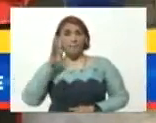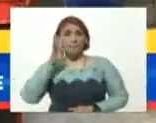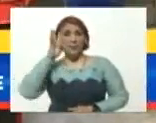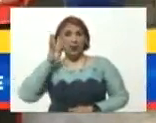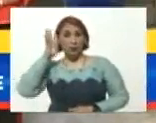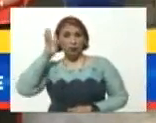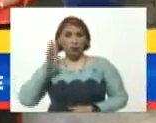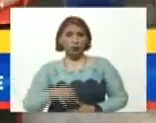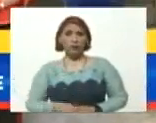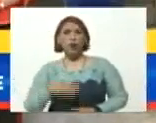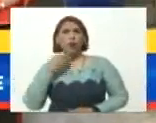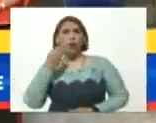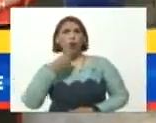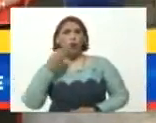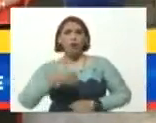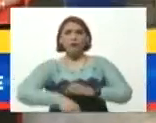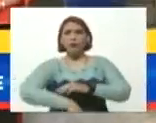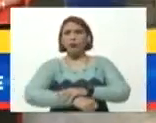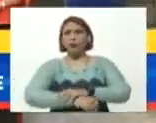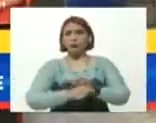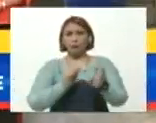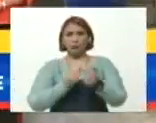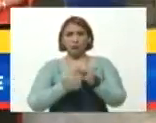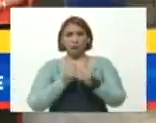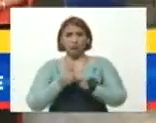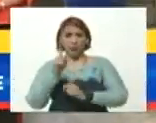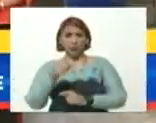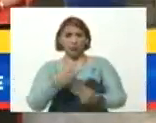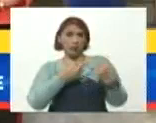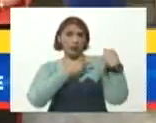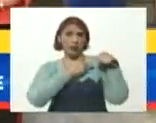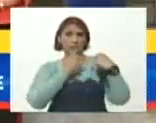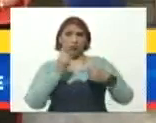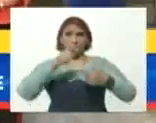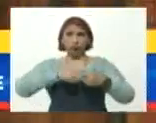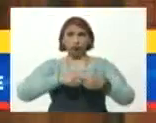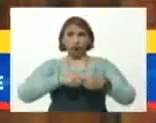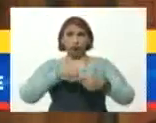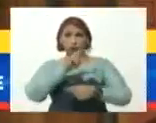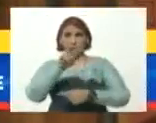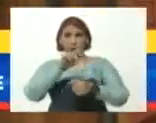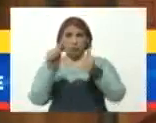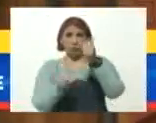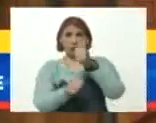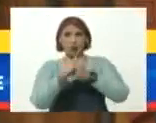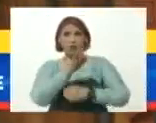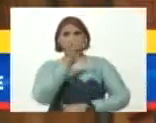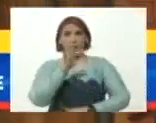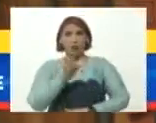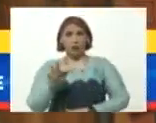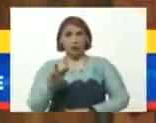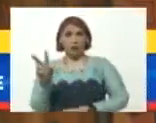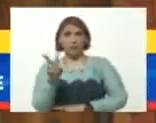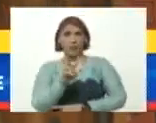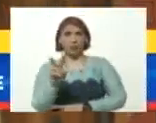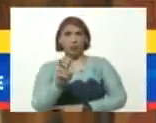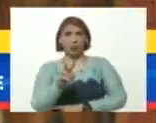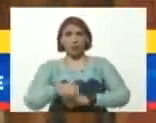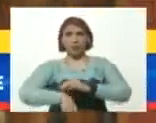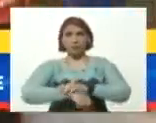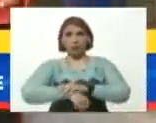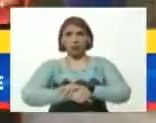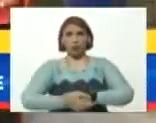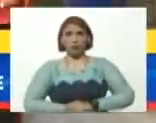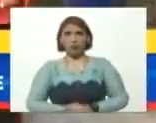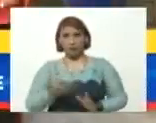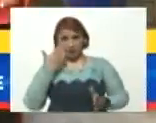joven futbolista, deportista y también directivo, ¿verdad? Vicepresidente de la Federación Venezolana de Fútbol. Y